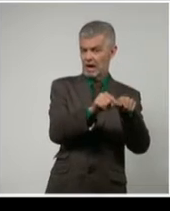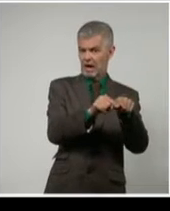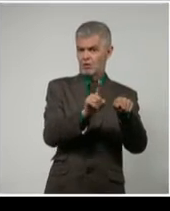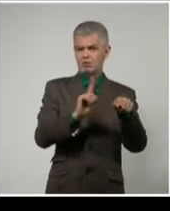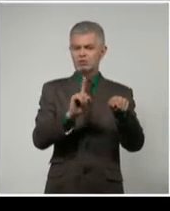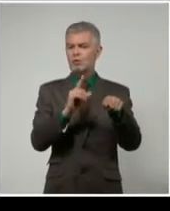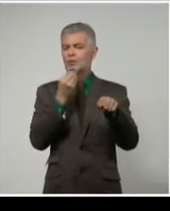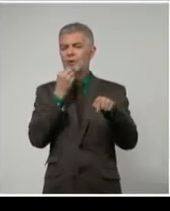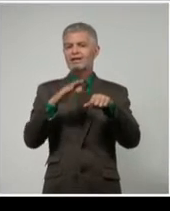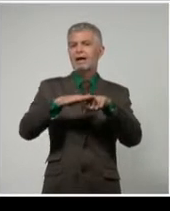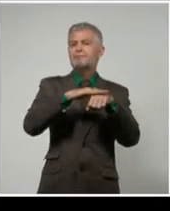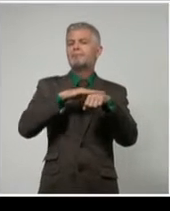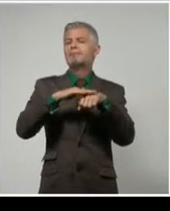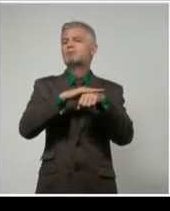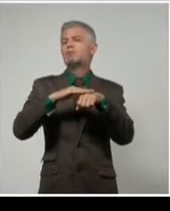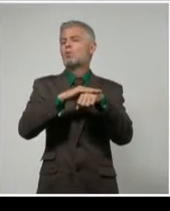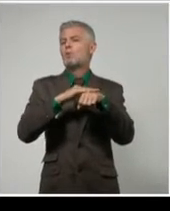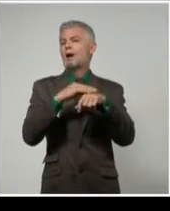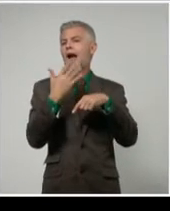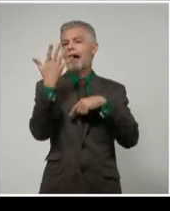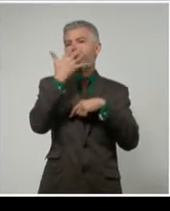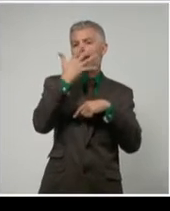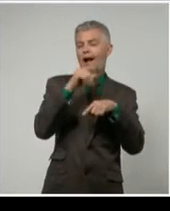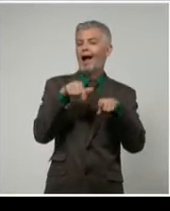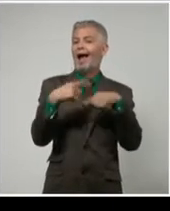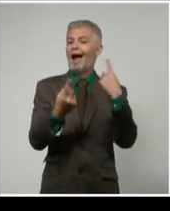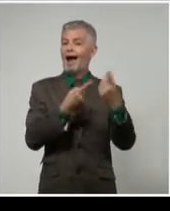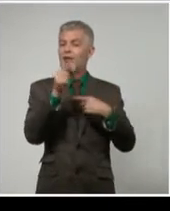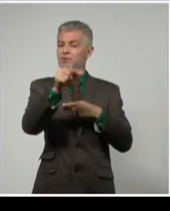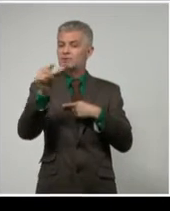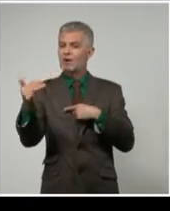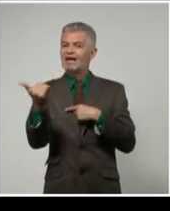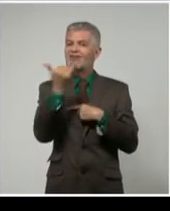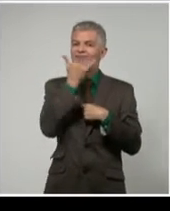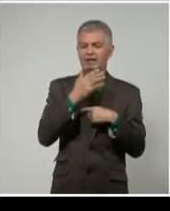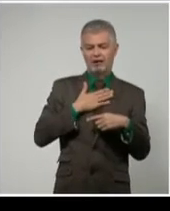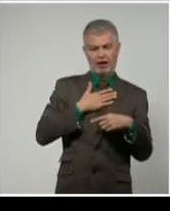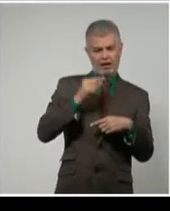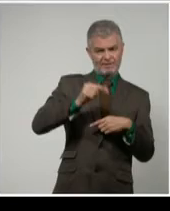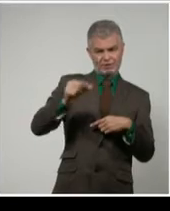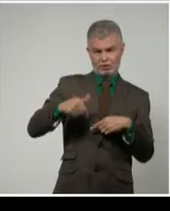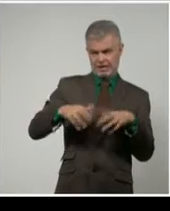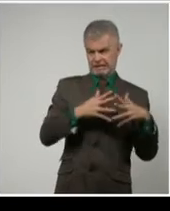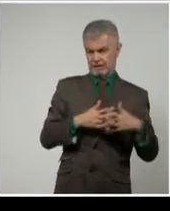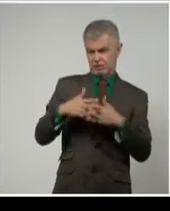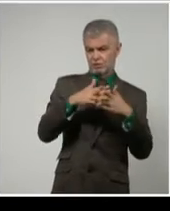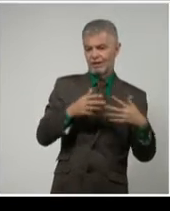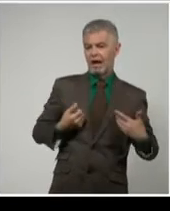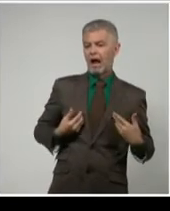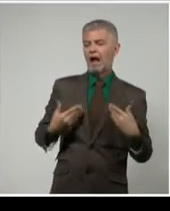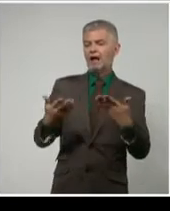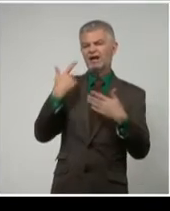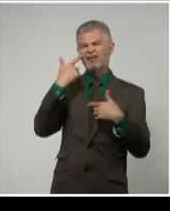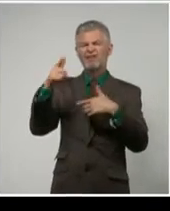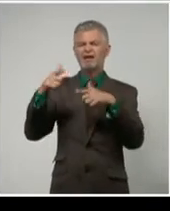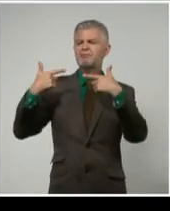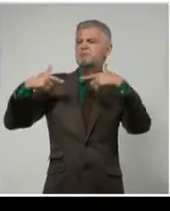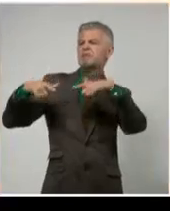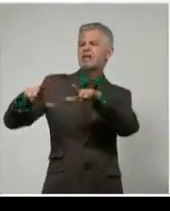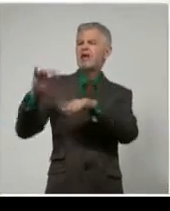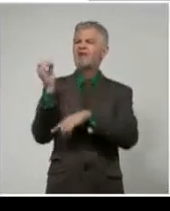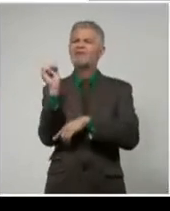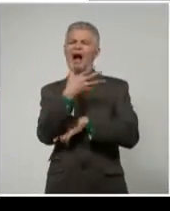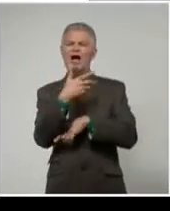perdonar a aquellos que dañan a nuestra gente y que brindan falsos videos sobre